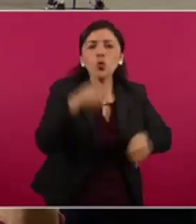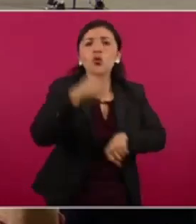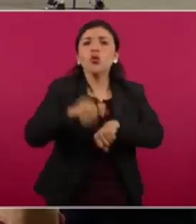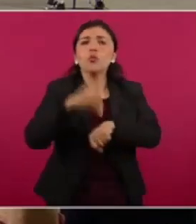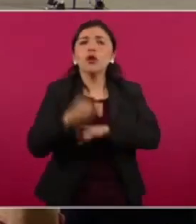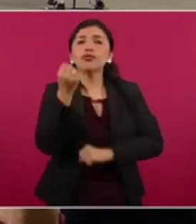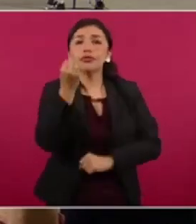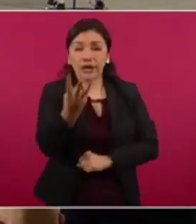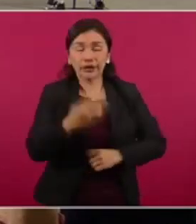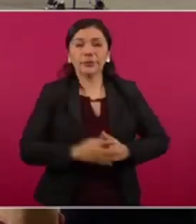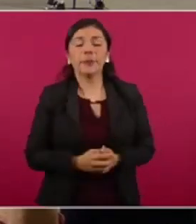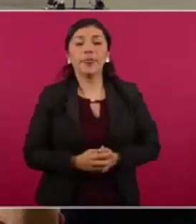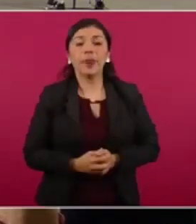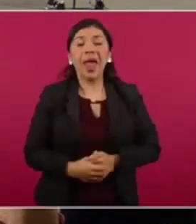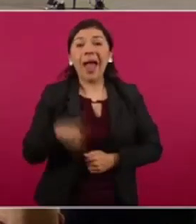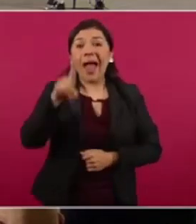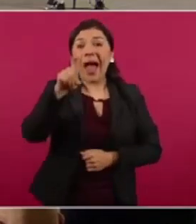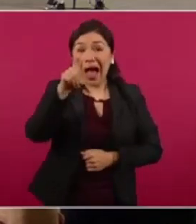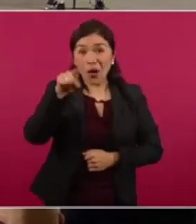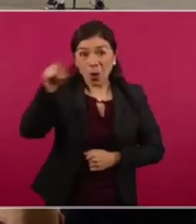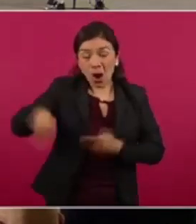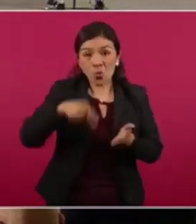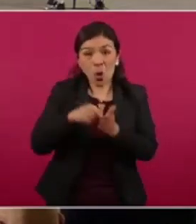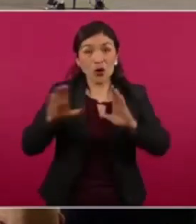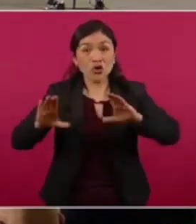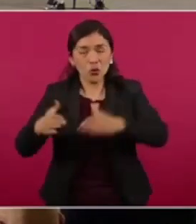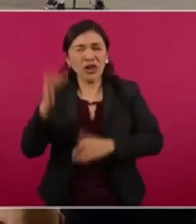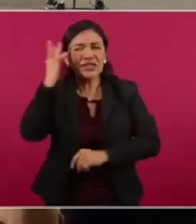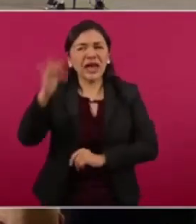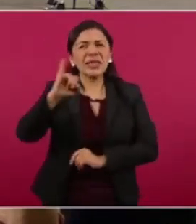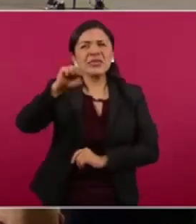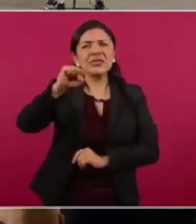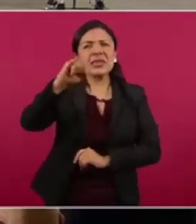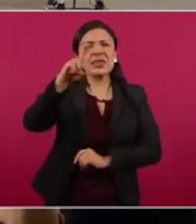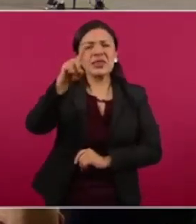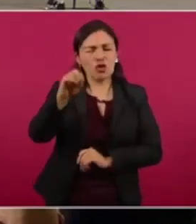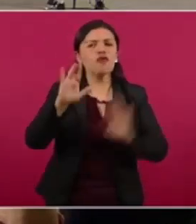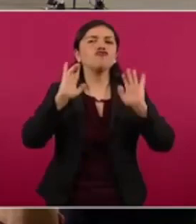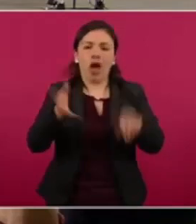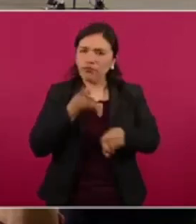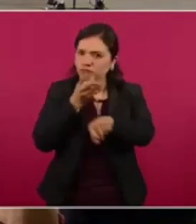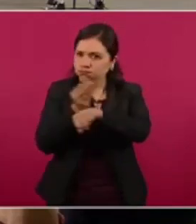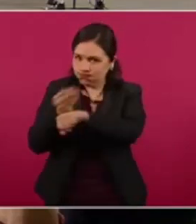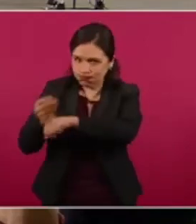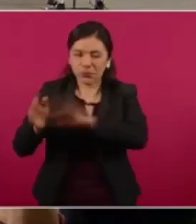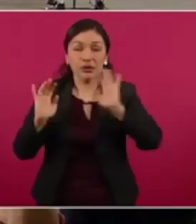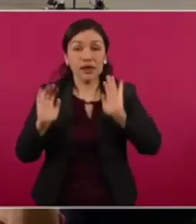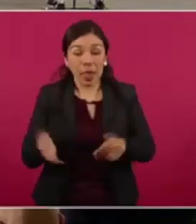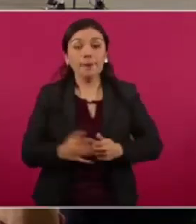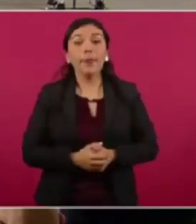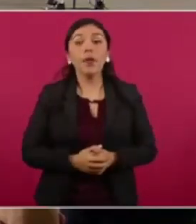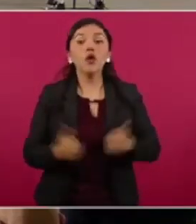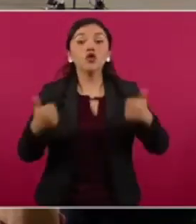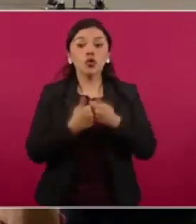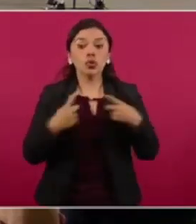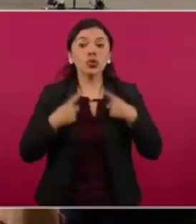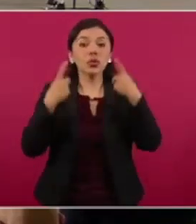El servicio de agua en la comunidad de San Isidro ya fue reparado y se